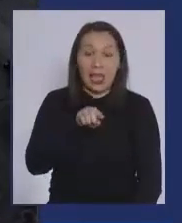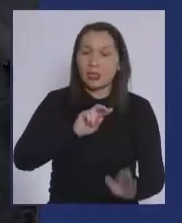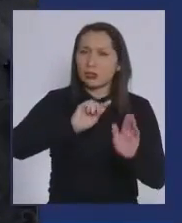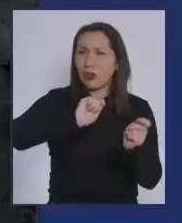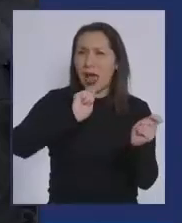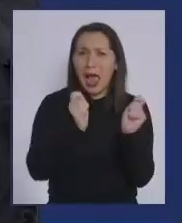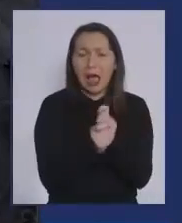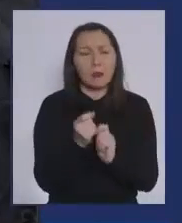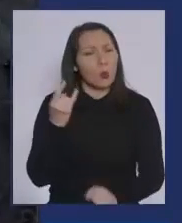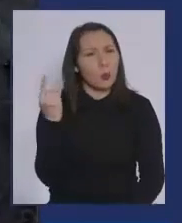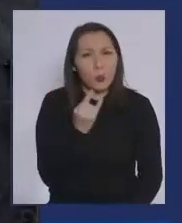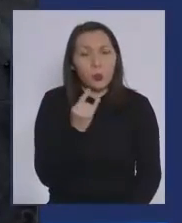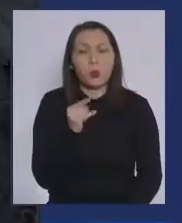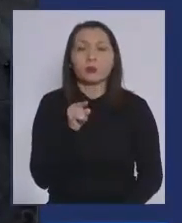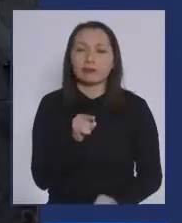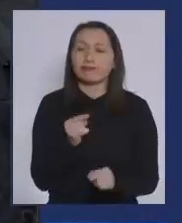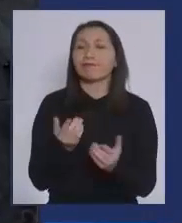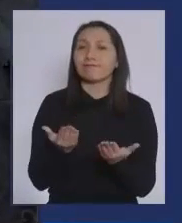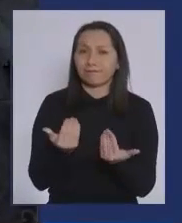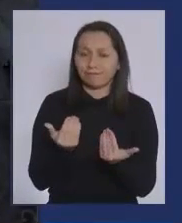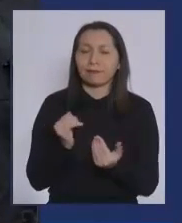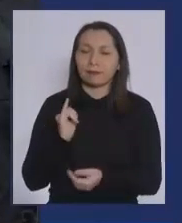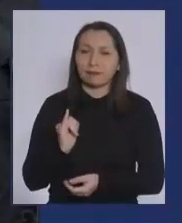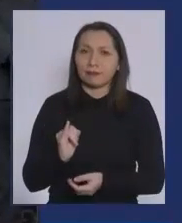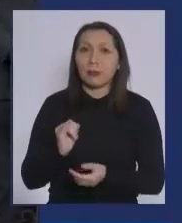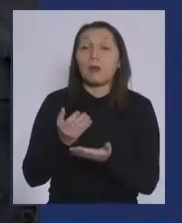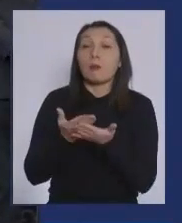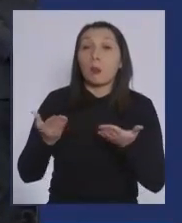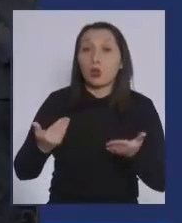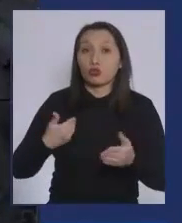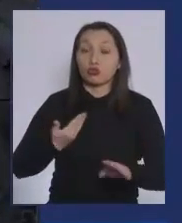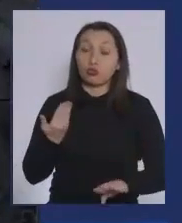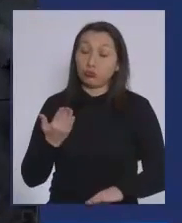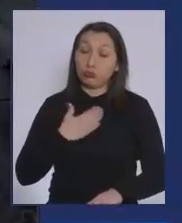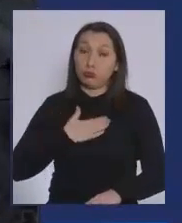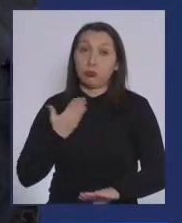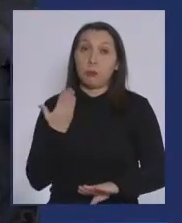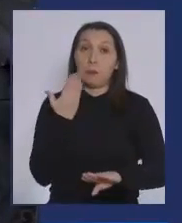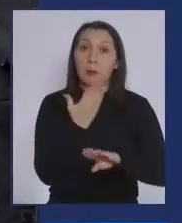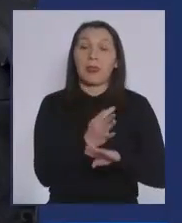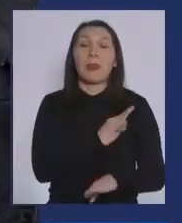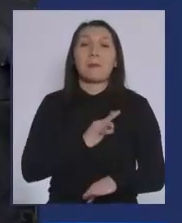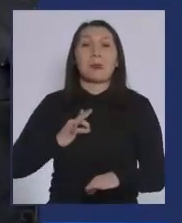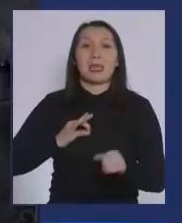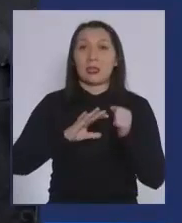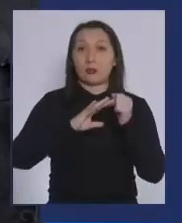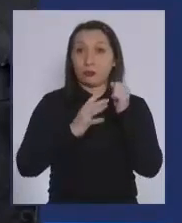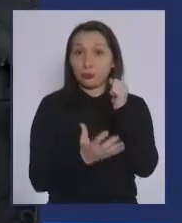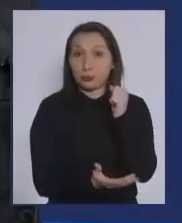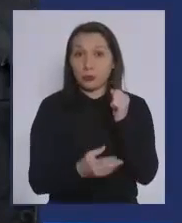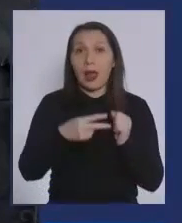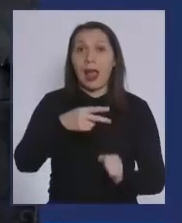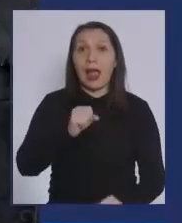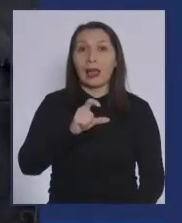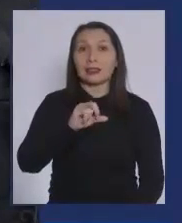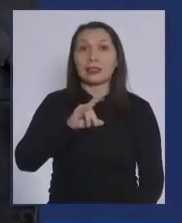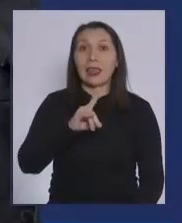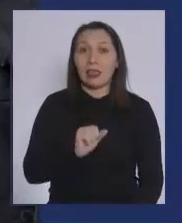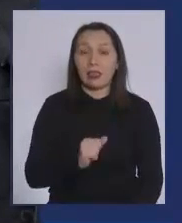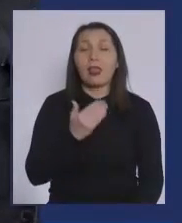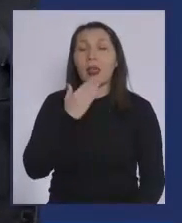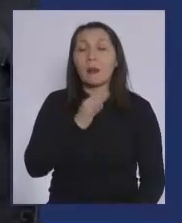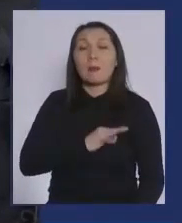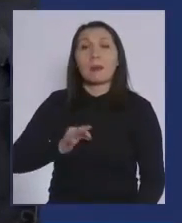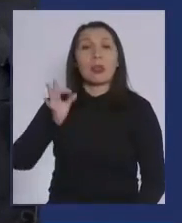urgentes y son necesarios por eso le he pedido al ministro de hacienda ya la hermanita